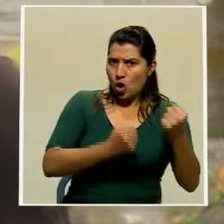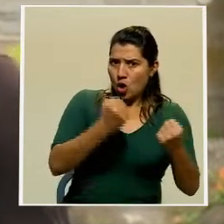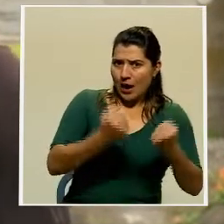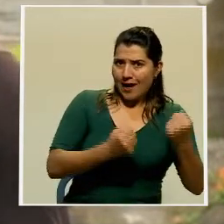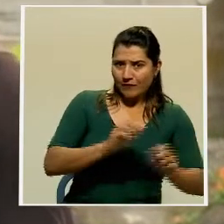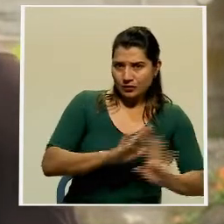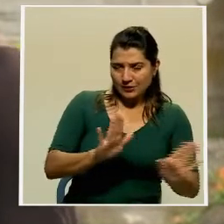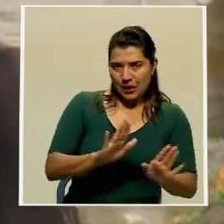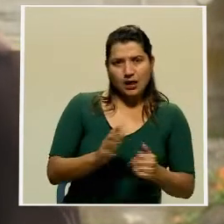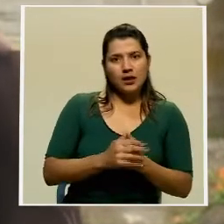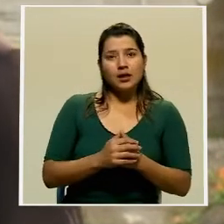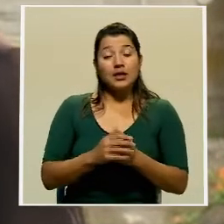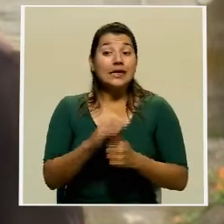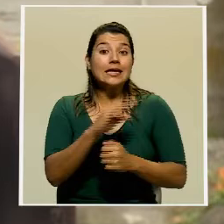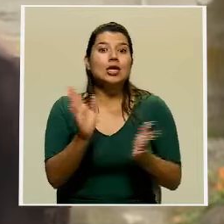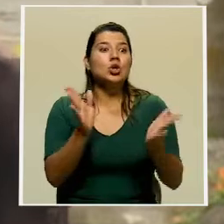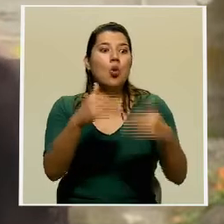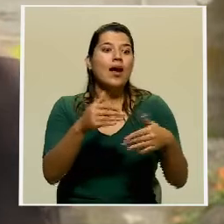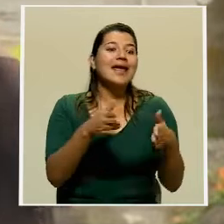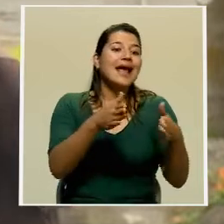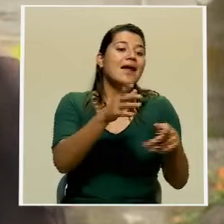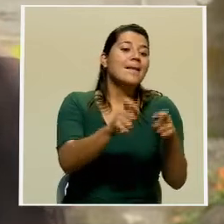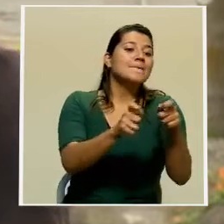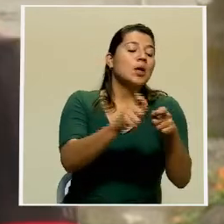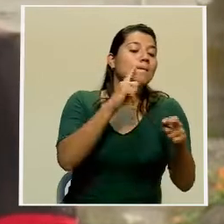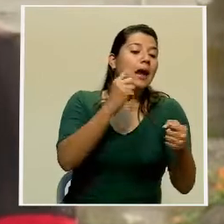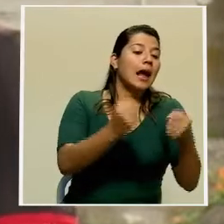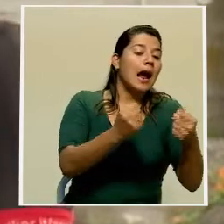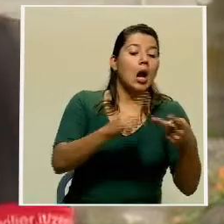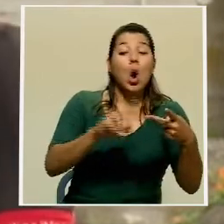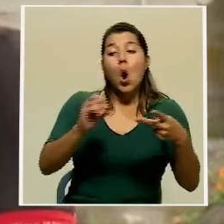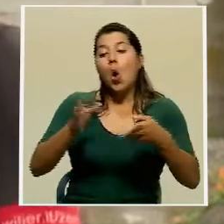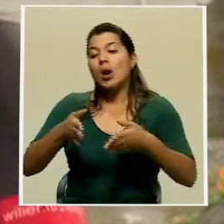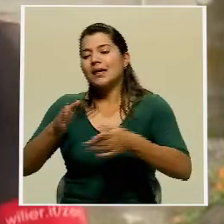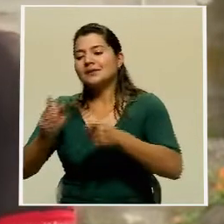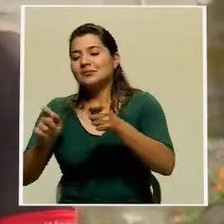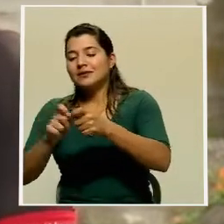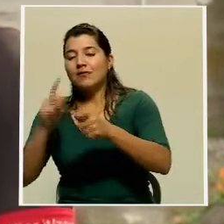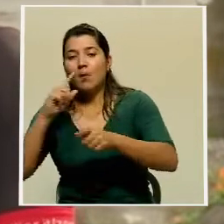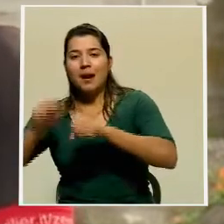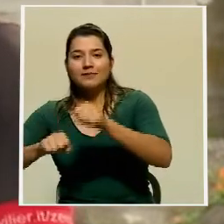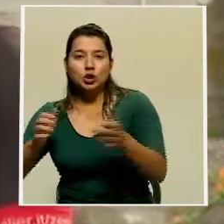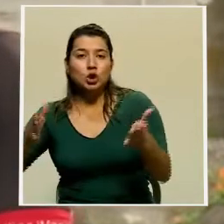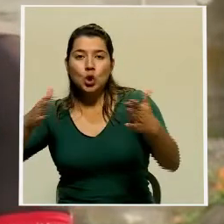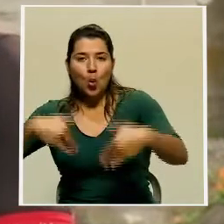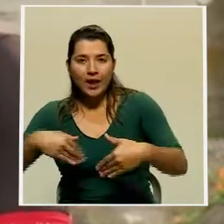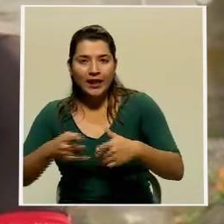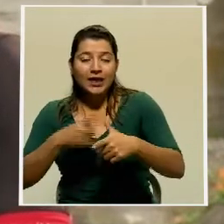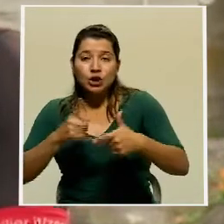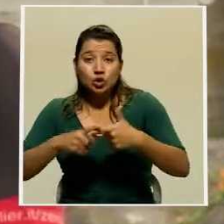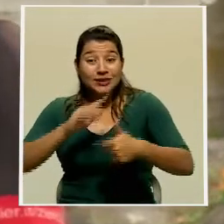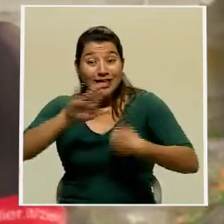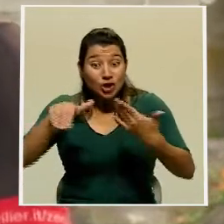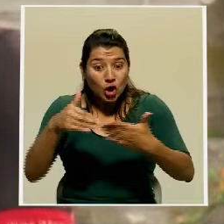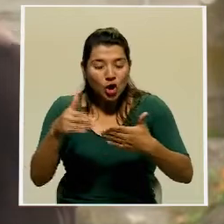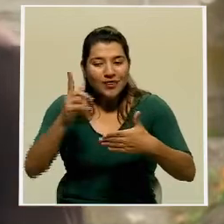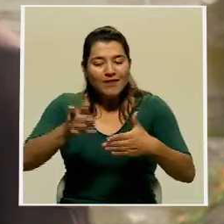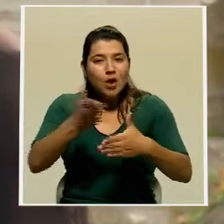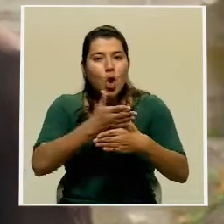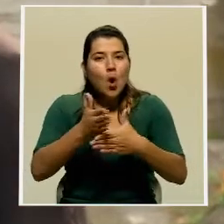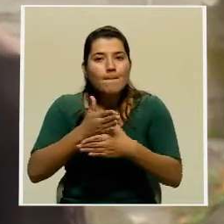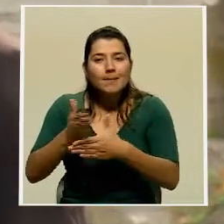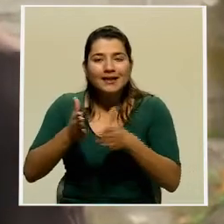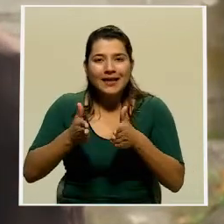para peatones, para ciclistas. Entonces tenemos que compartir la vía forzosamente entre todas las personas usuarias. Entonces es